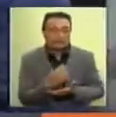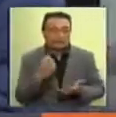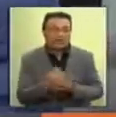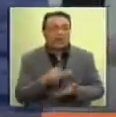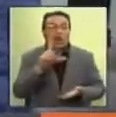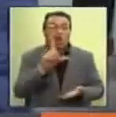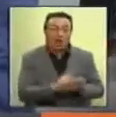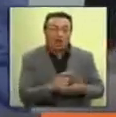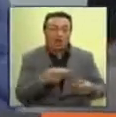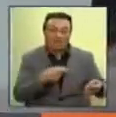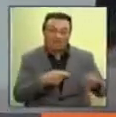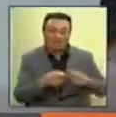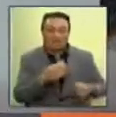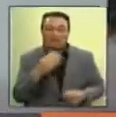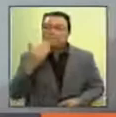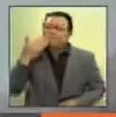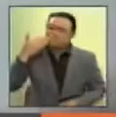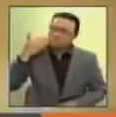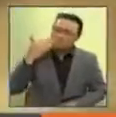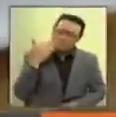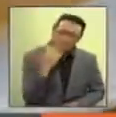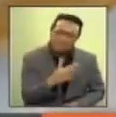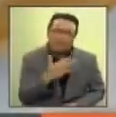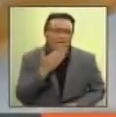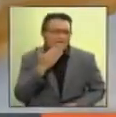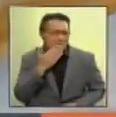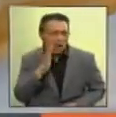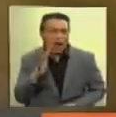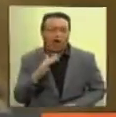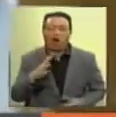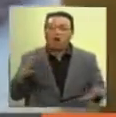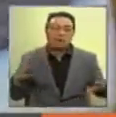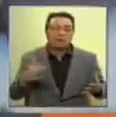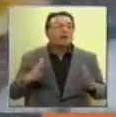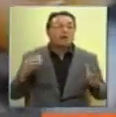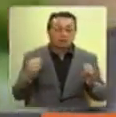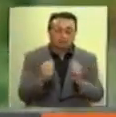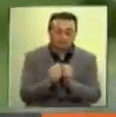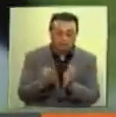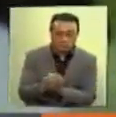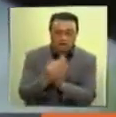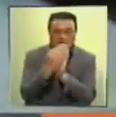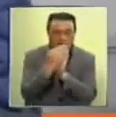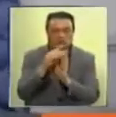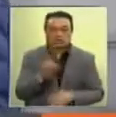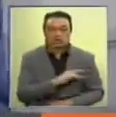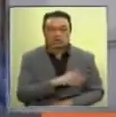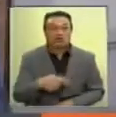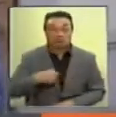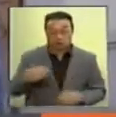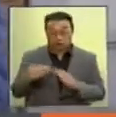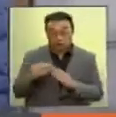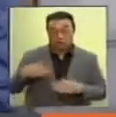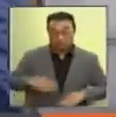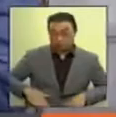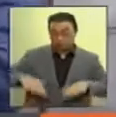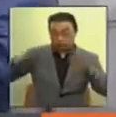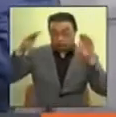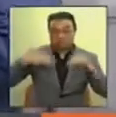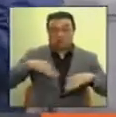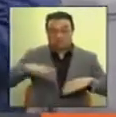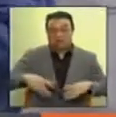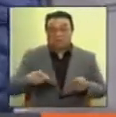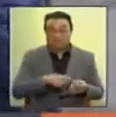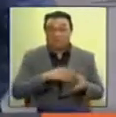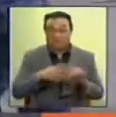un local donde se vendiera el mejor sándwich de Chile. Y bueno, lo logró aquí en la casa donde nosotros crecimos. ¿En la casa de la familia? En la casa